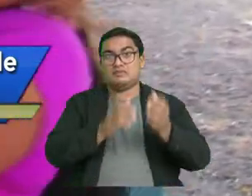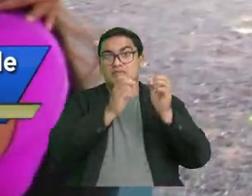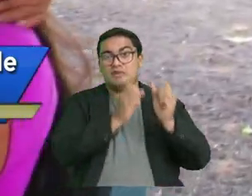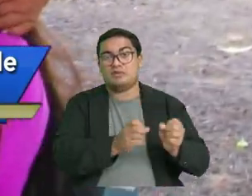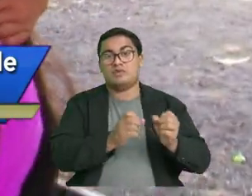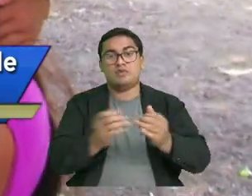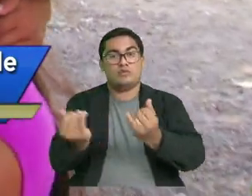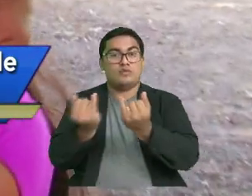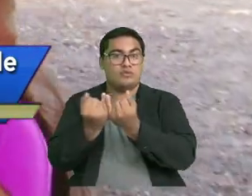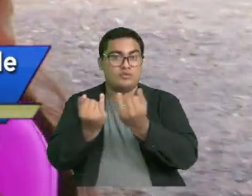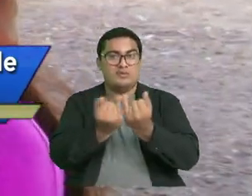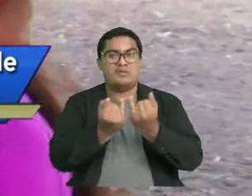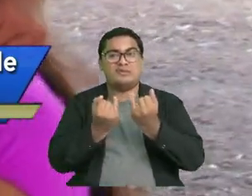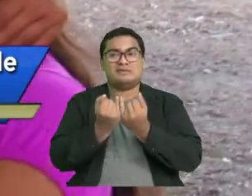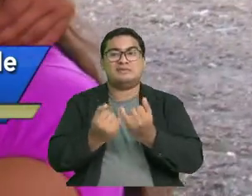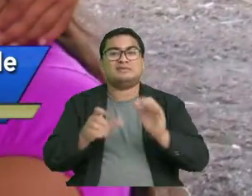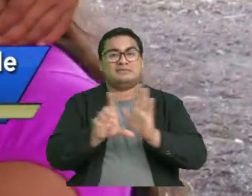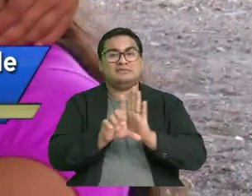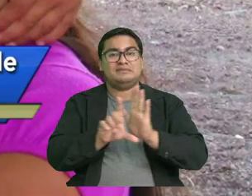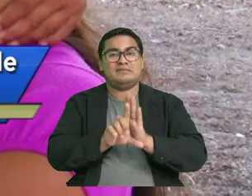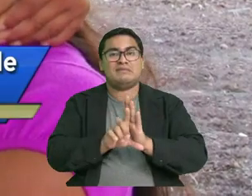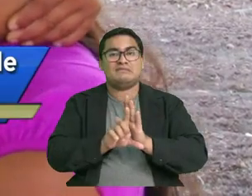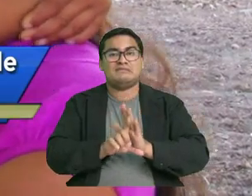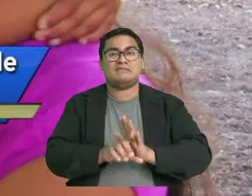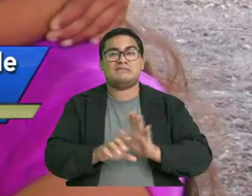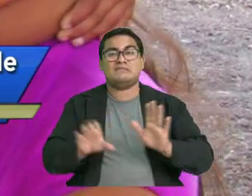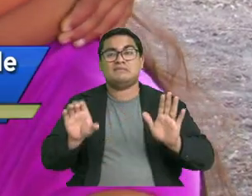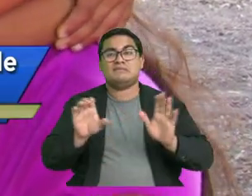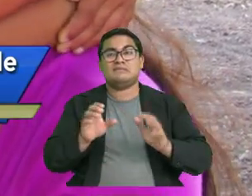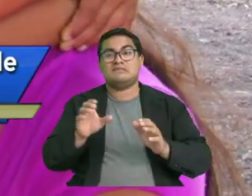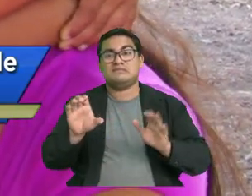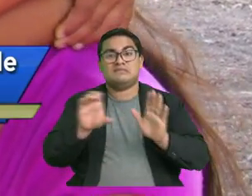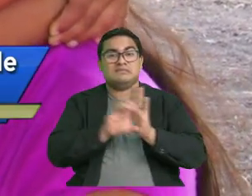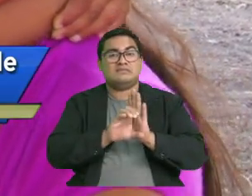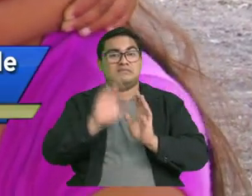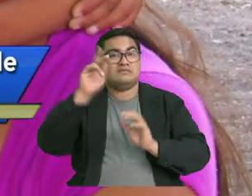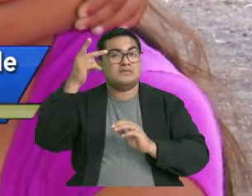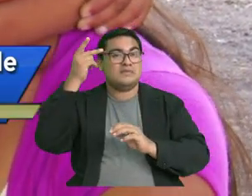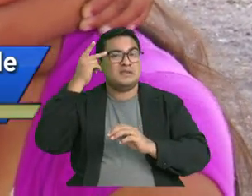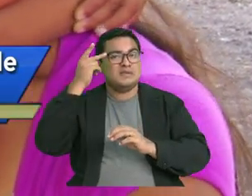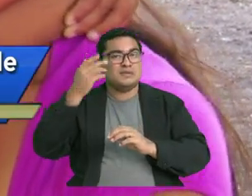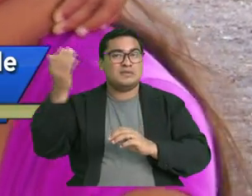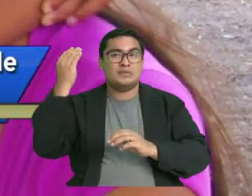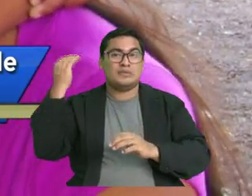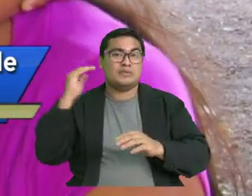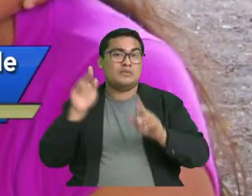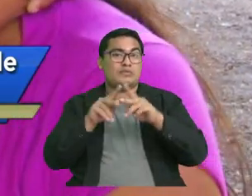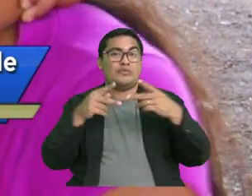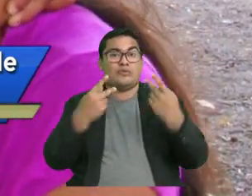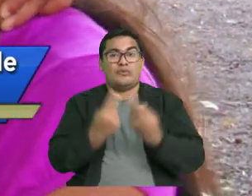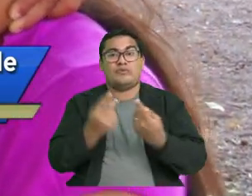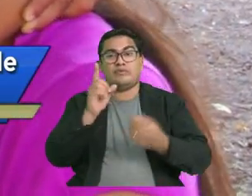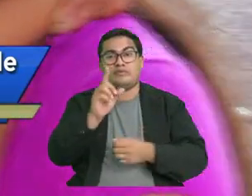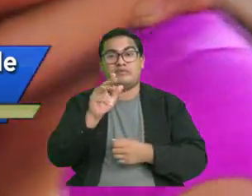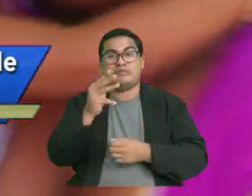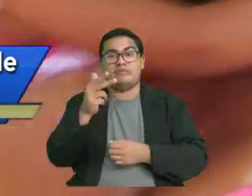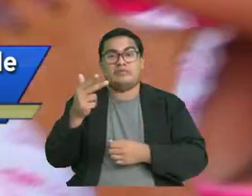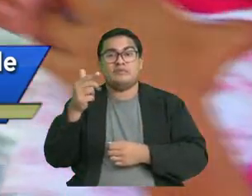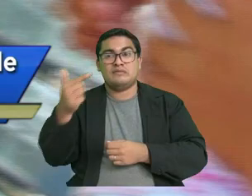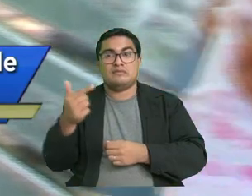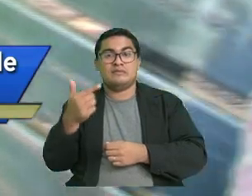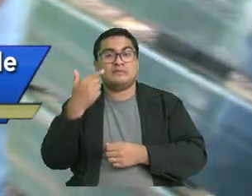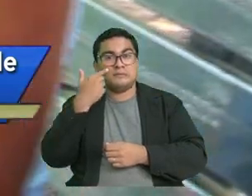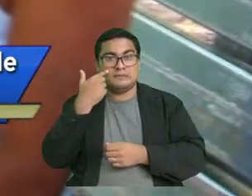hombres somos iguales ante la ley. La constitución que surgió del pueblo, la de 1987, viene